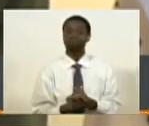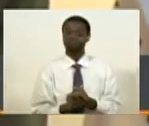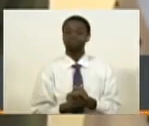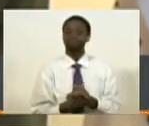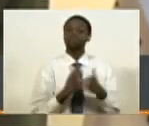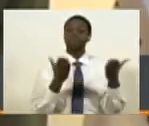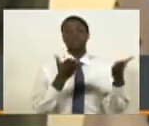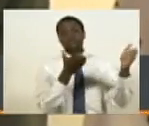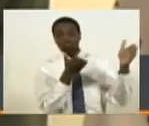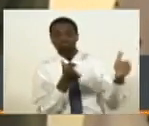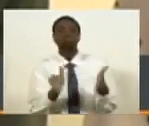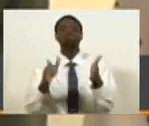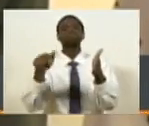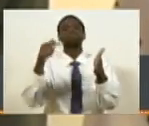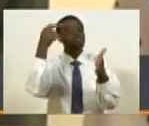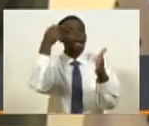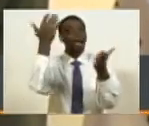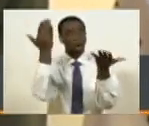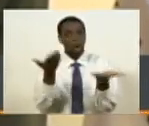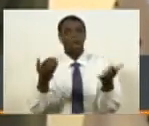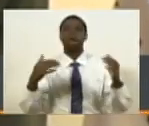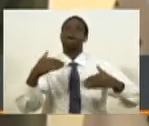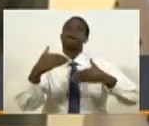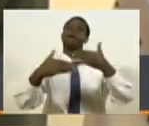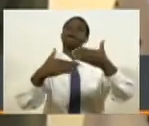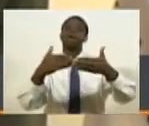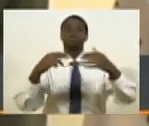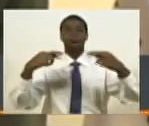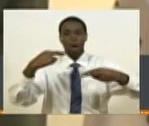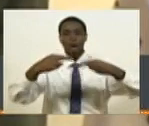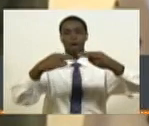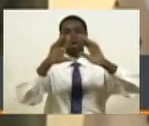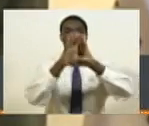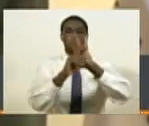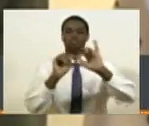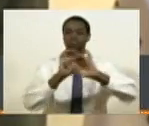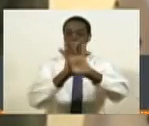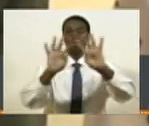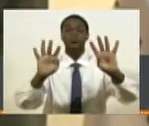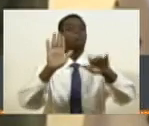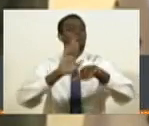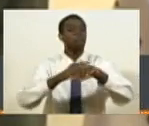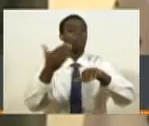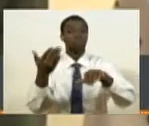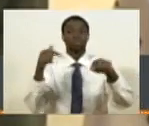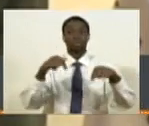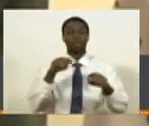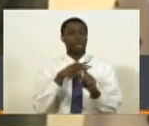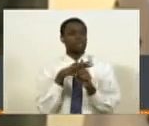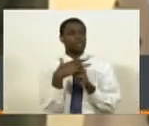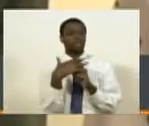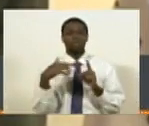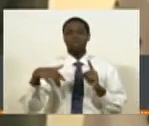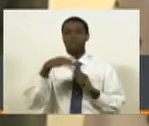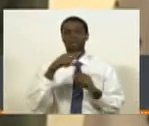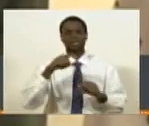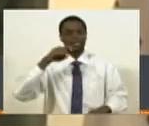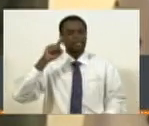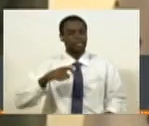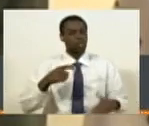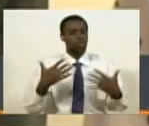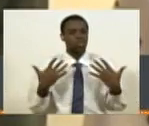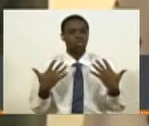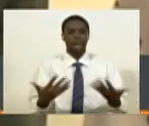a partir de una realidad política que requiere con urgencia construir la paz